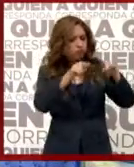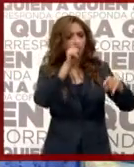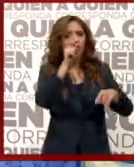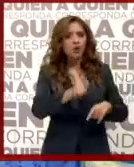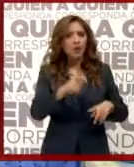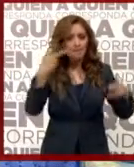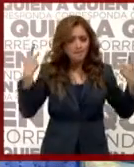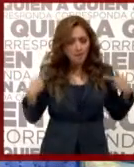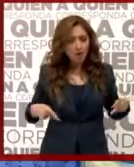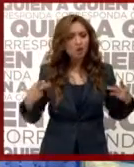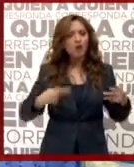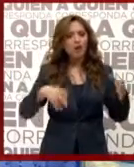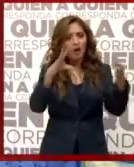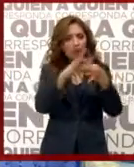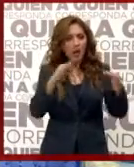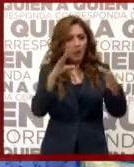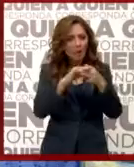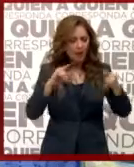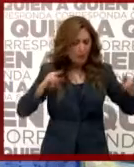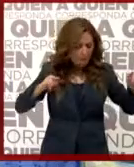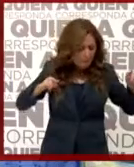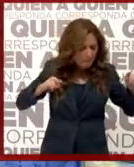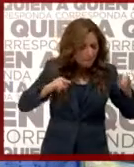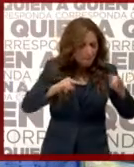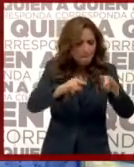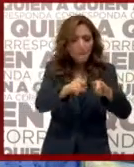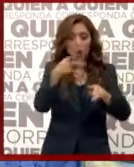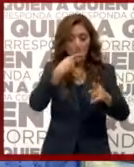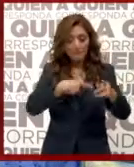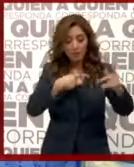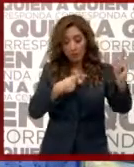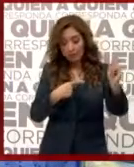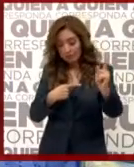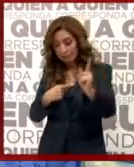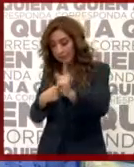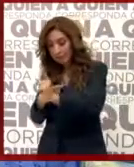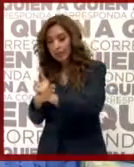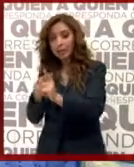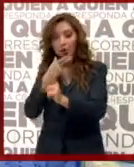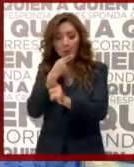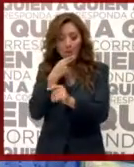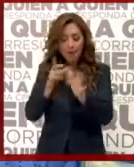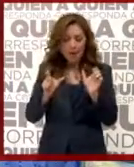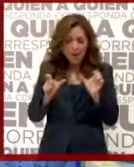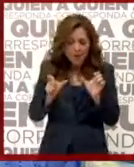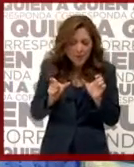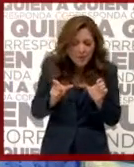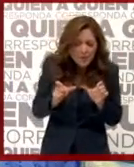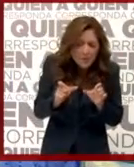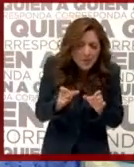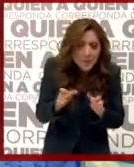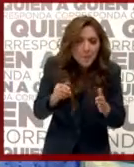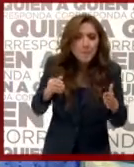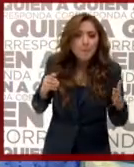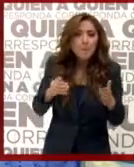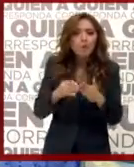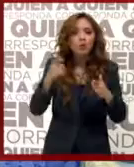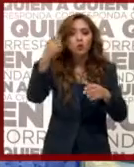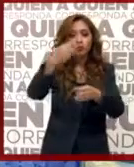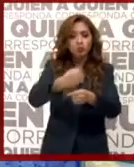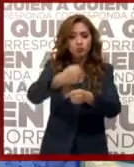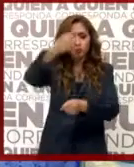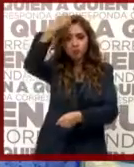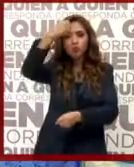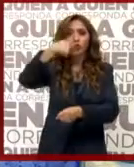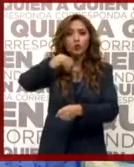persona y se dio un empujón tan duro que a mí me impactó con los tubos de protección de